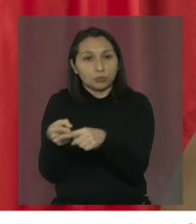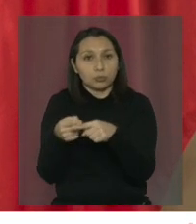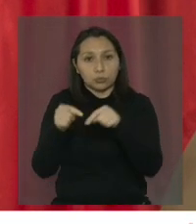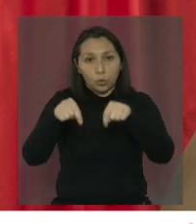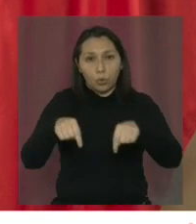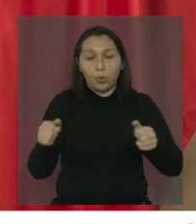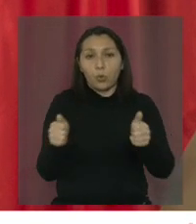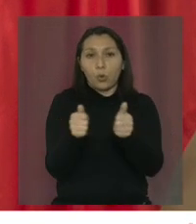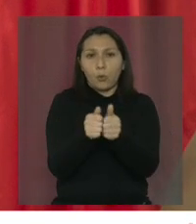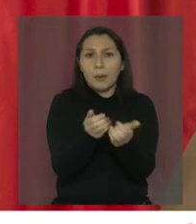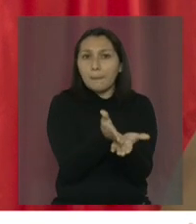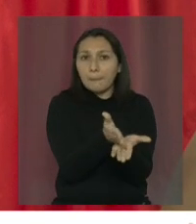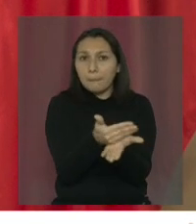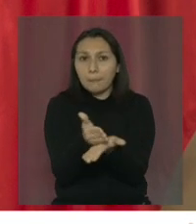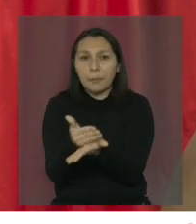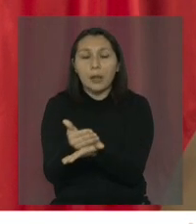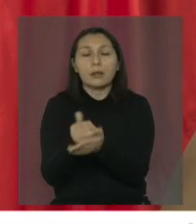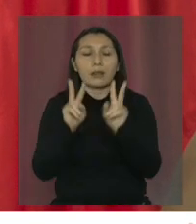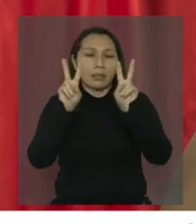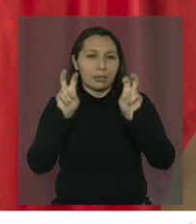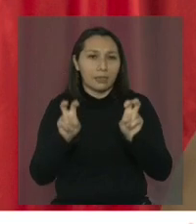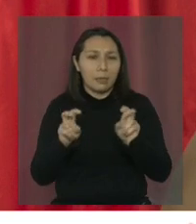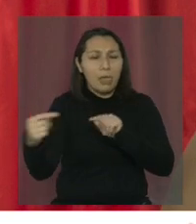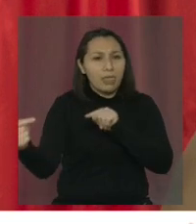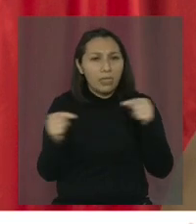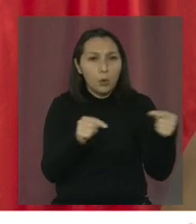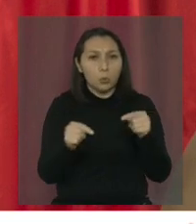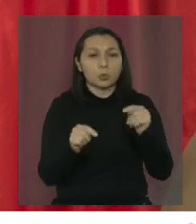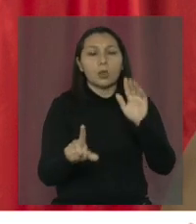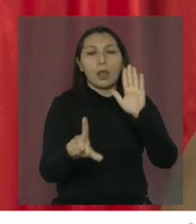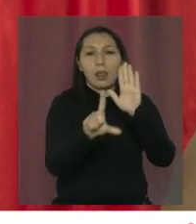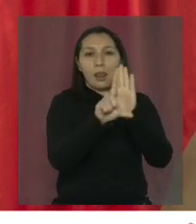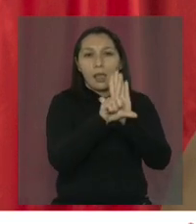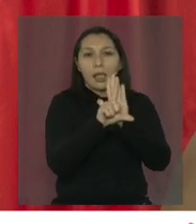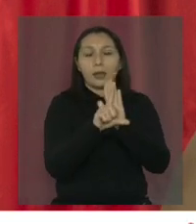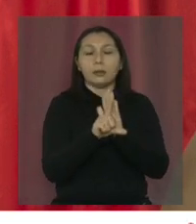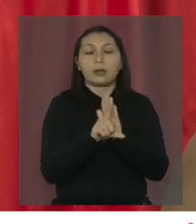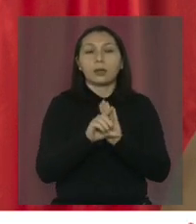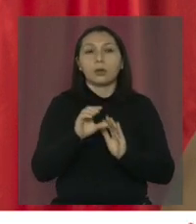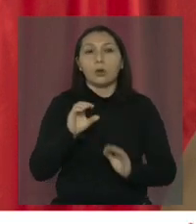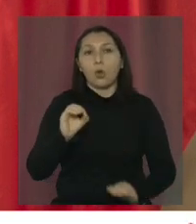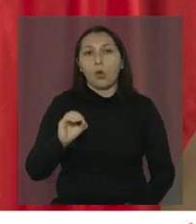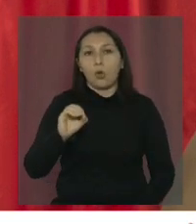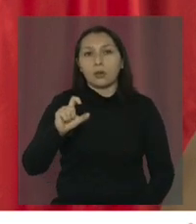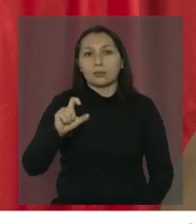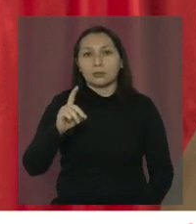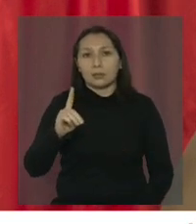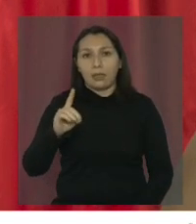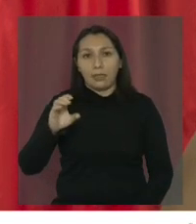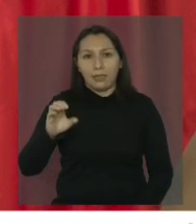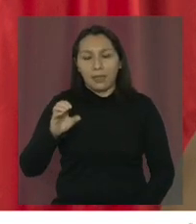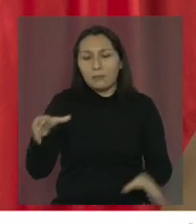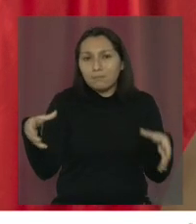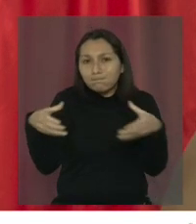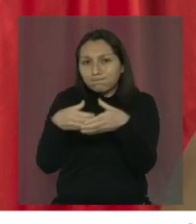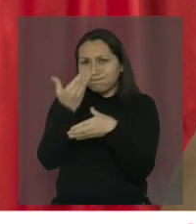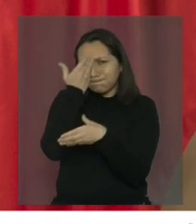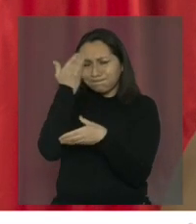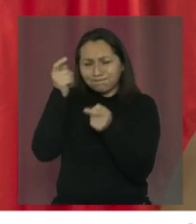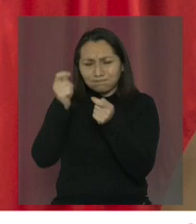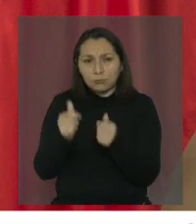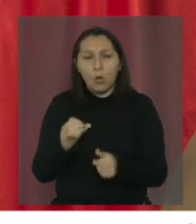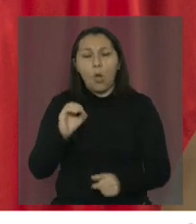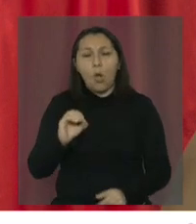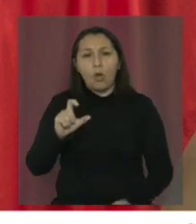a esta planificación en el marco de la discusión legislativa por la oecd de un equipo de expertos de la ocde